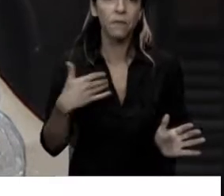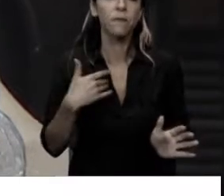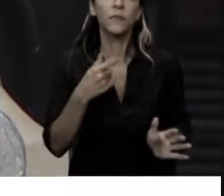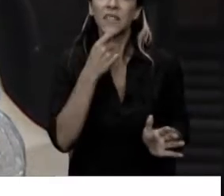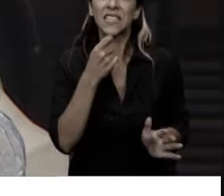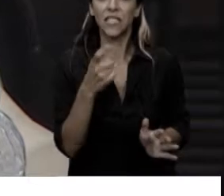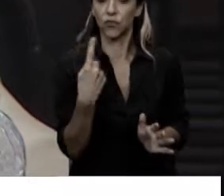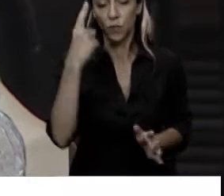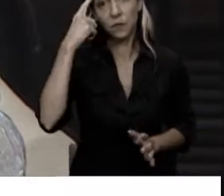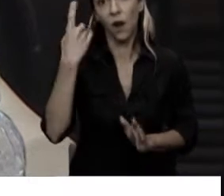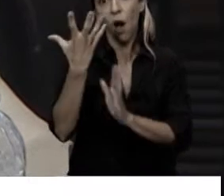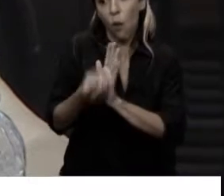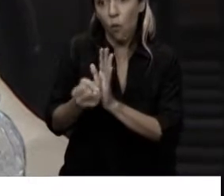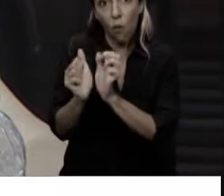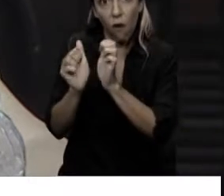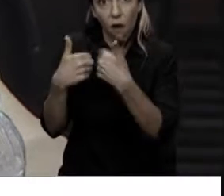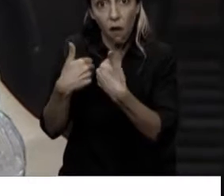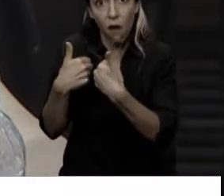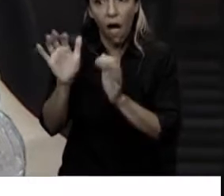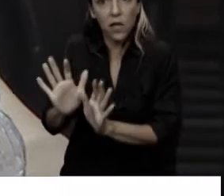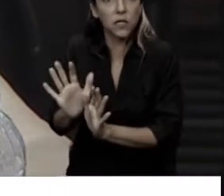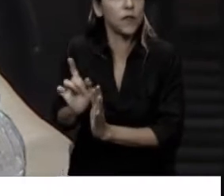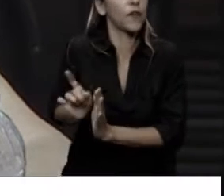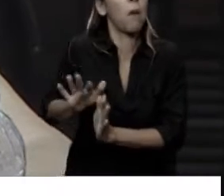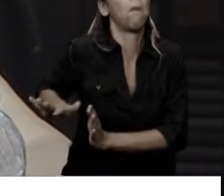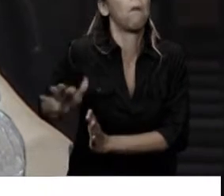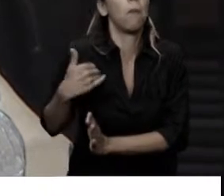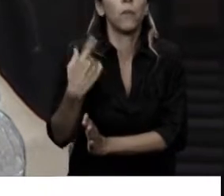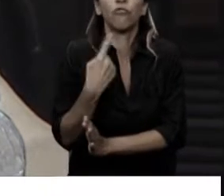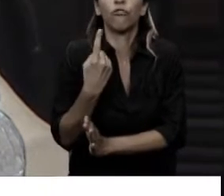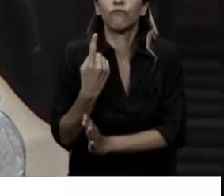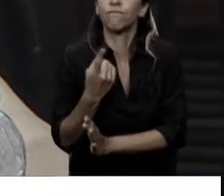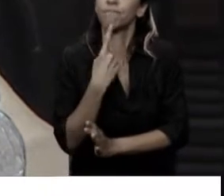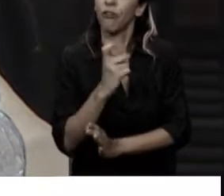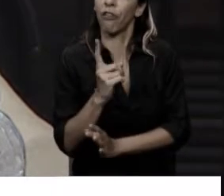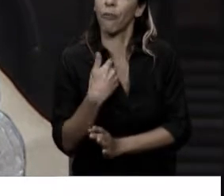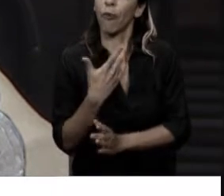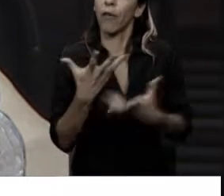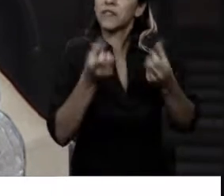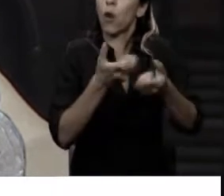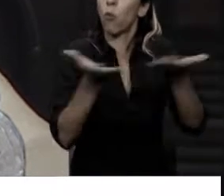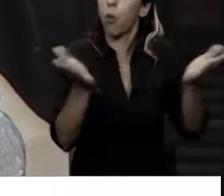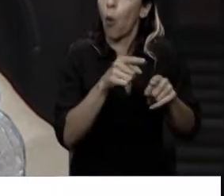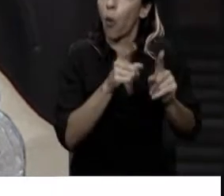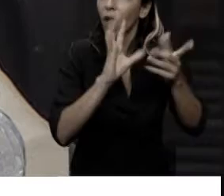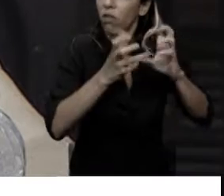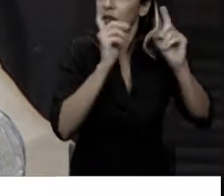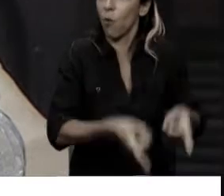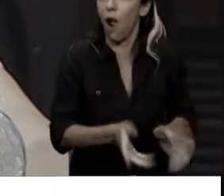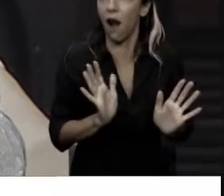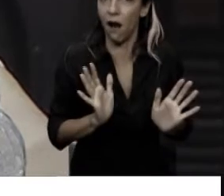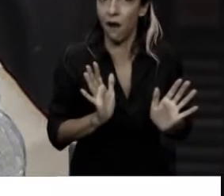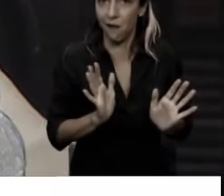en la clandestinidad estamos negando un problema de salud pública que tenemos y que creo no puede